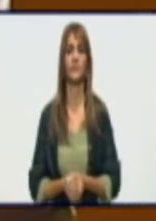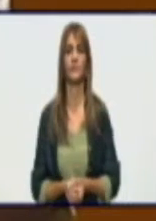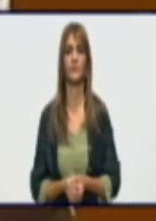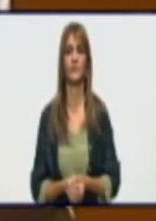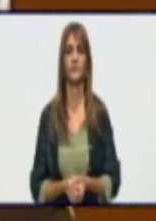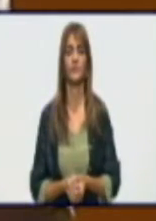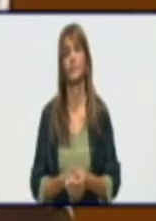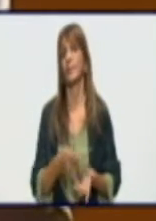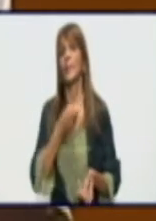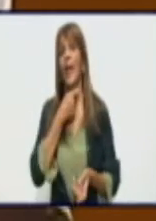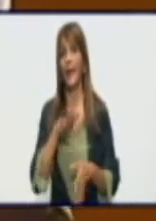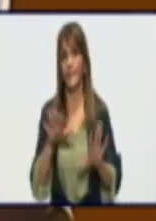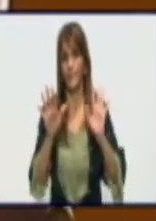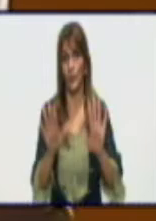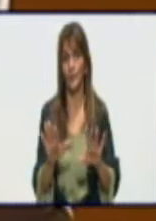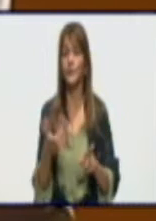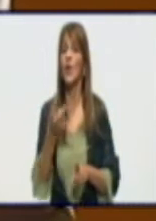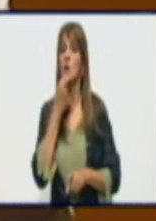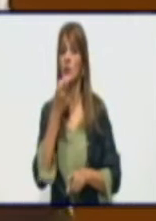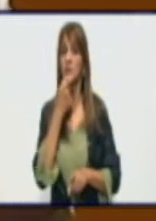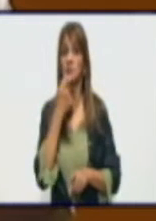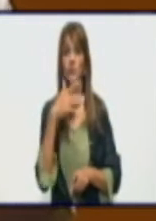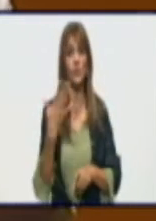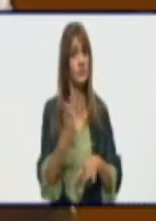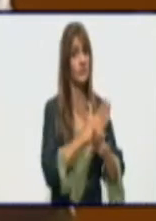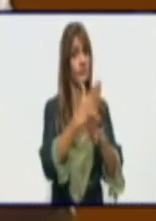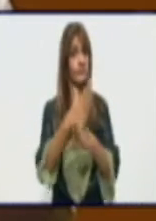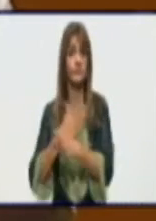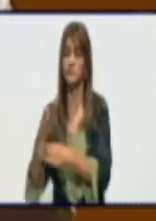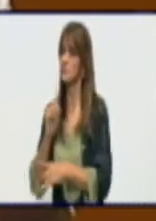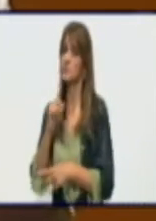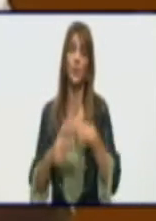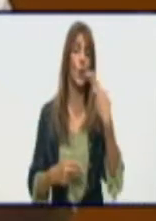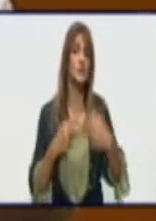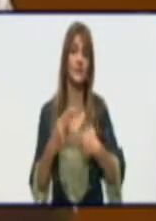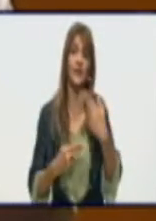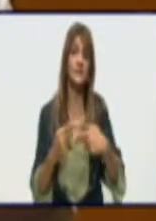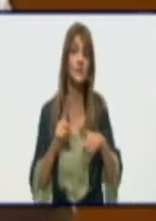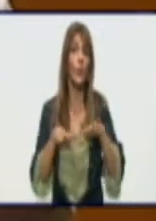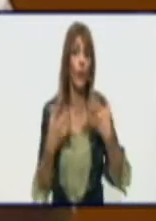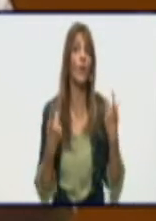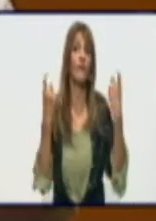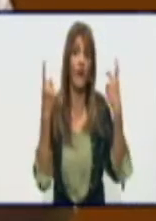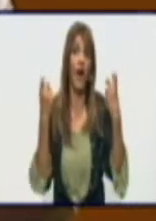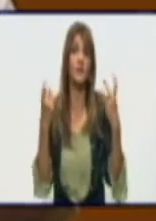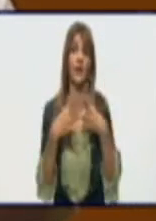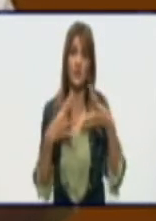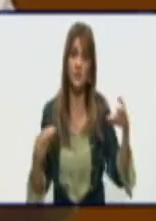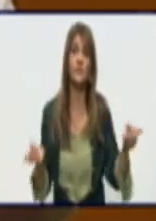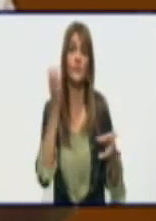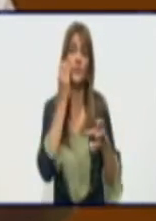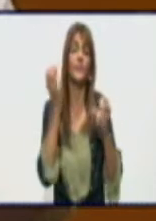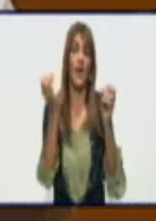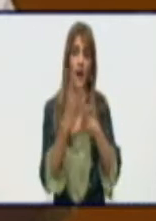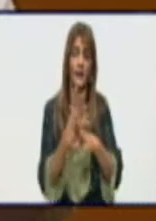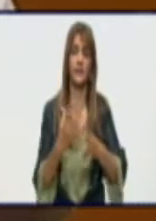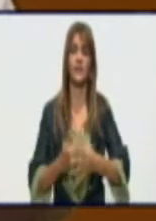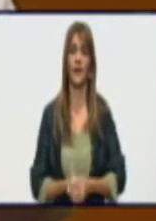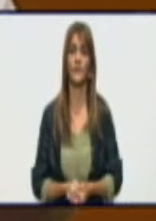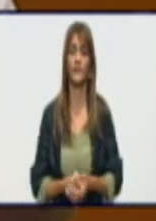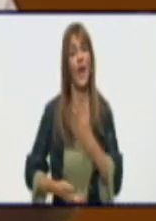tema repostería, pudiéramos decir que teníamos una estabilidad en lo que eran los locales de repostería, como el Palacio del Dulce, Chocolatera, diferentes lugares que tenían